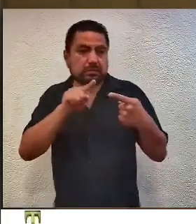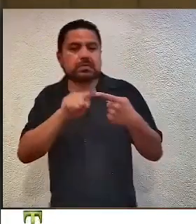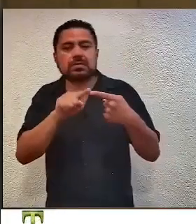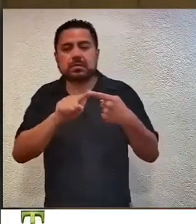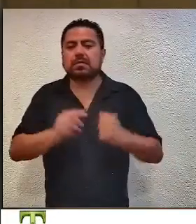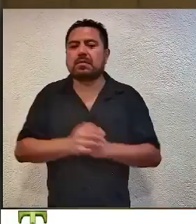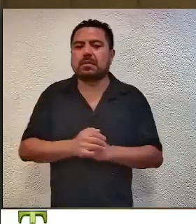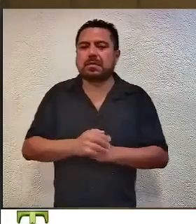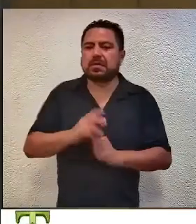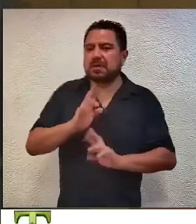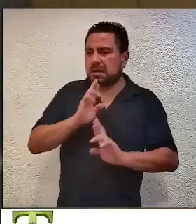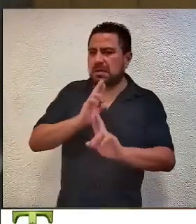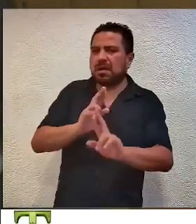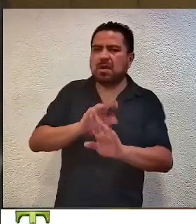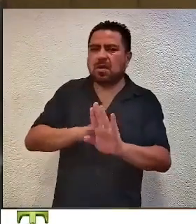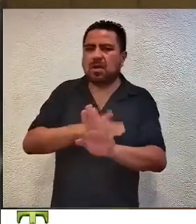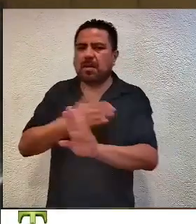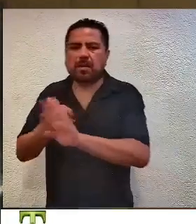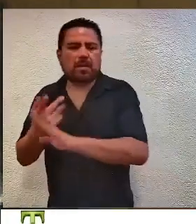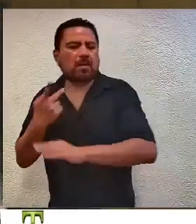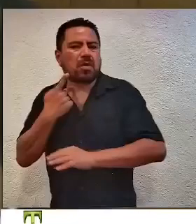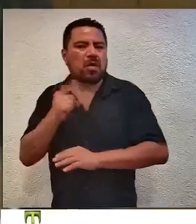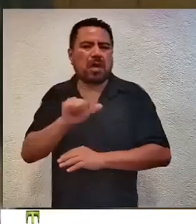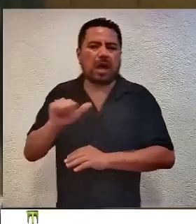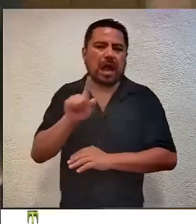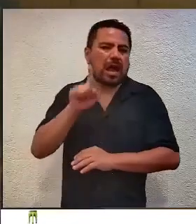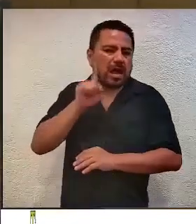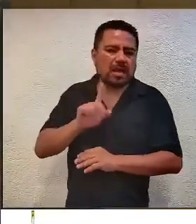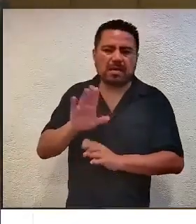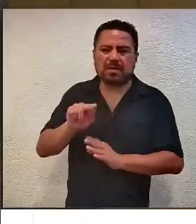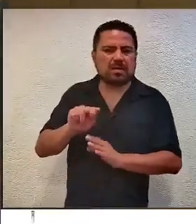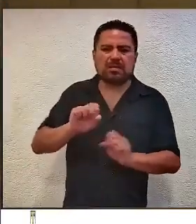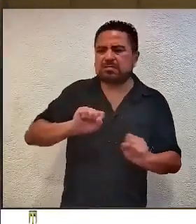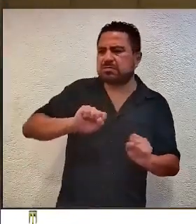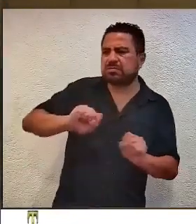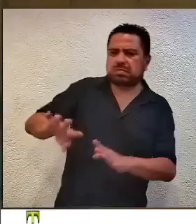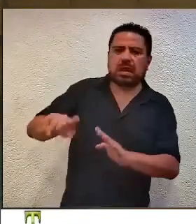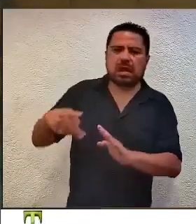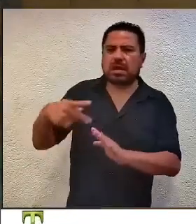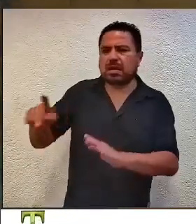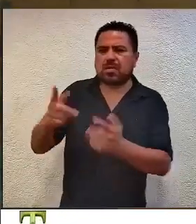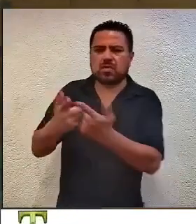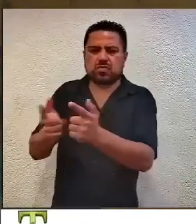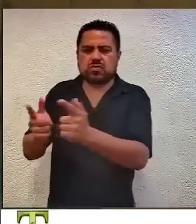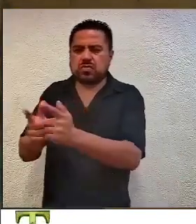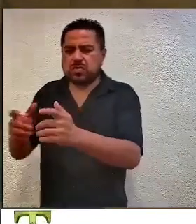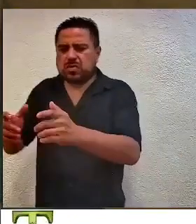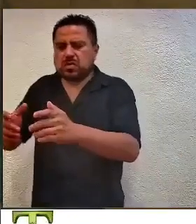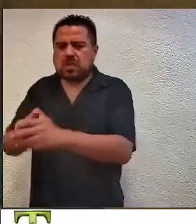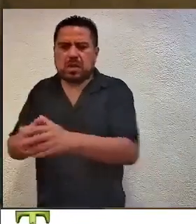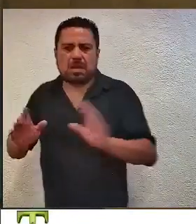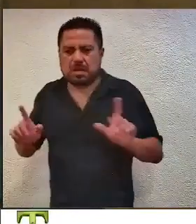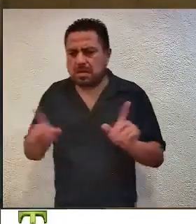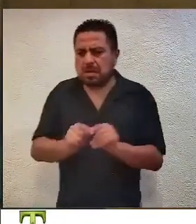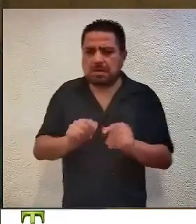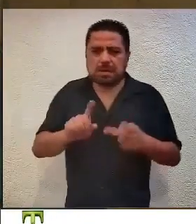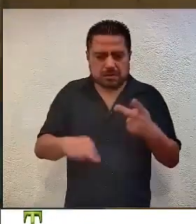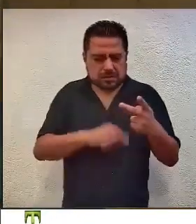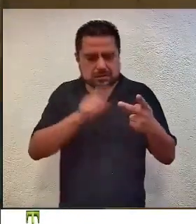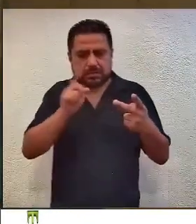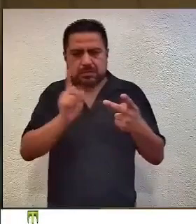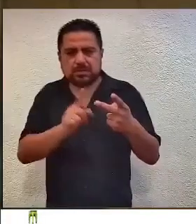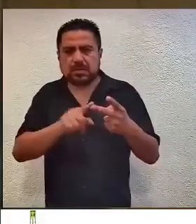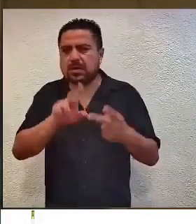no se resolvió violencia política de género, dejemos que se resuelva la violencia política de género. Dos,